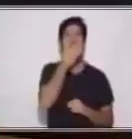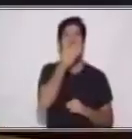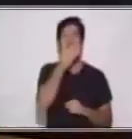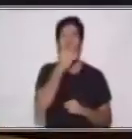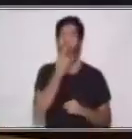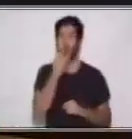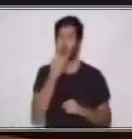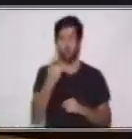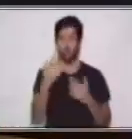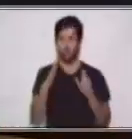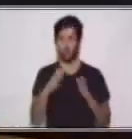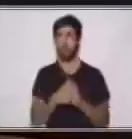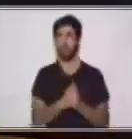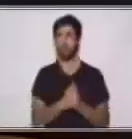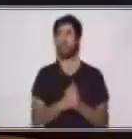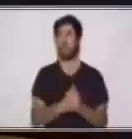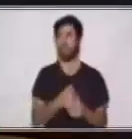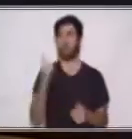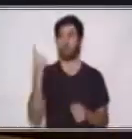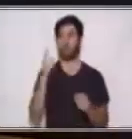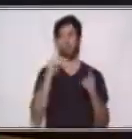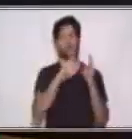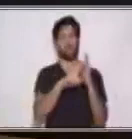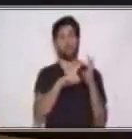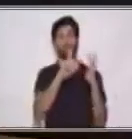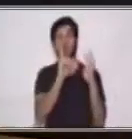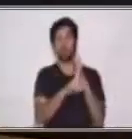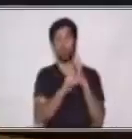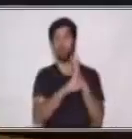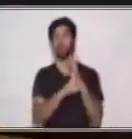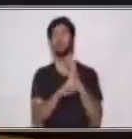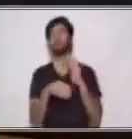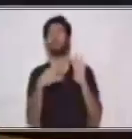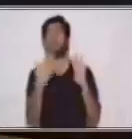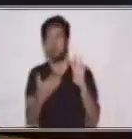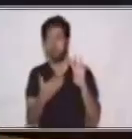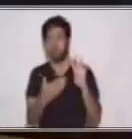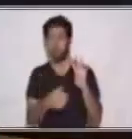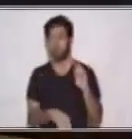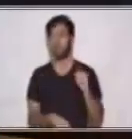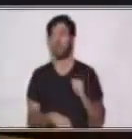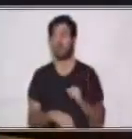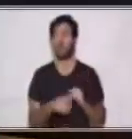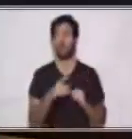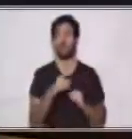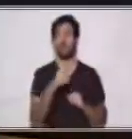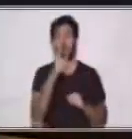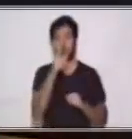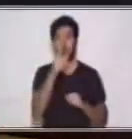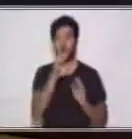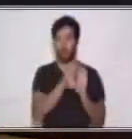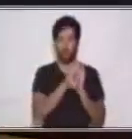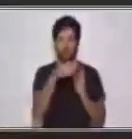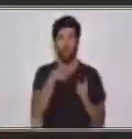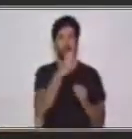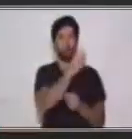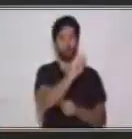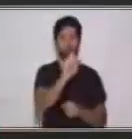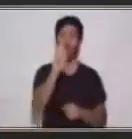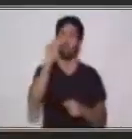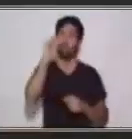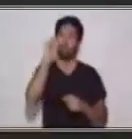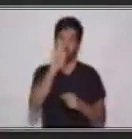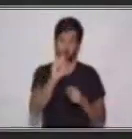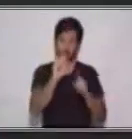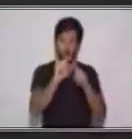número 4, que es una de las más generales, es que se deben utilizar después de un punto, ya sea punto y